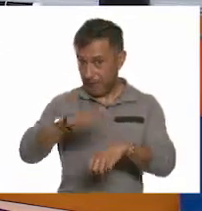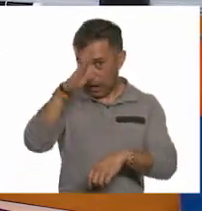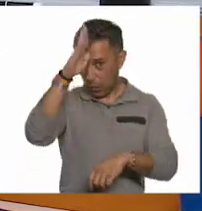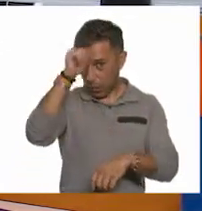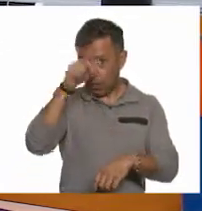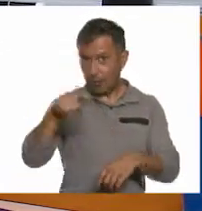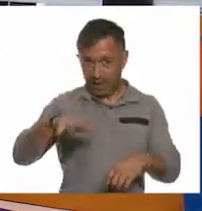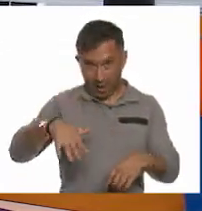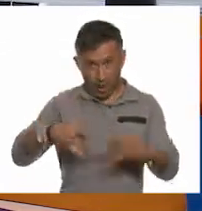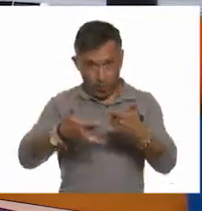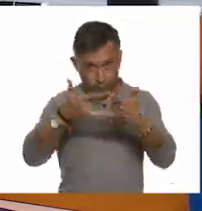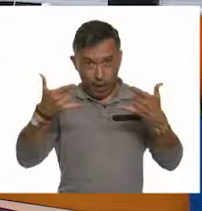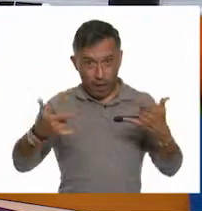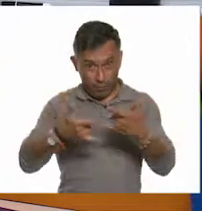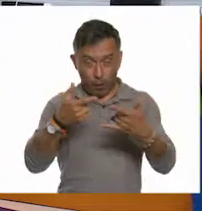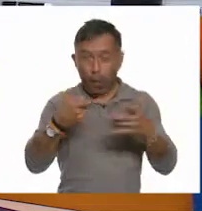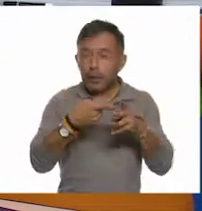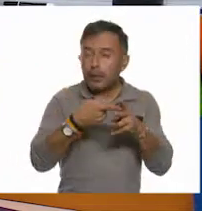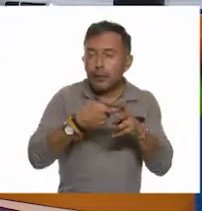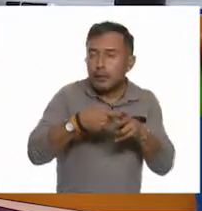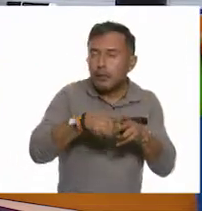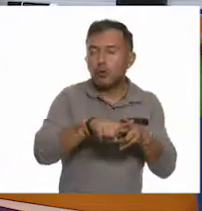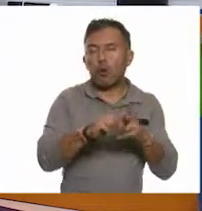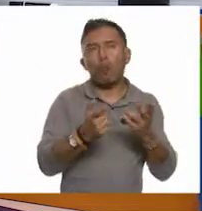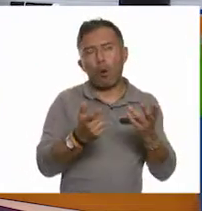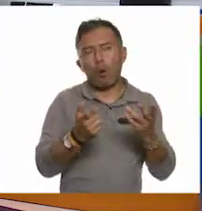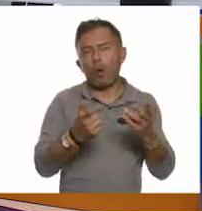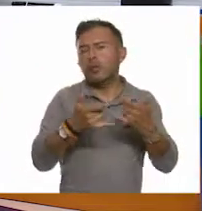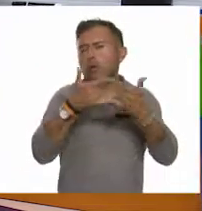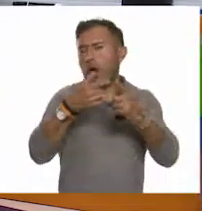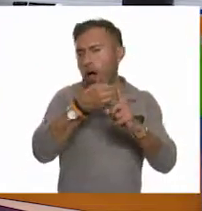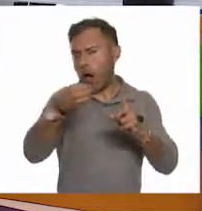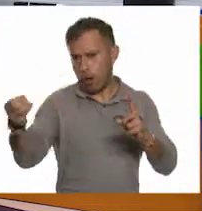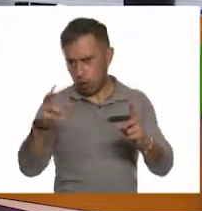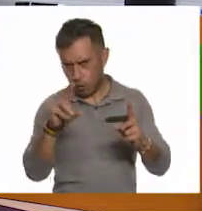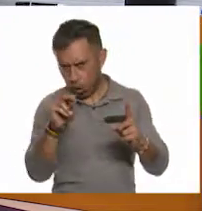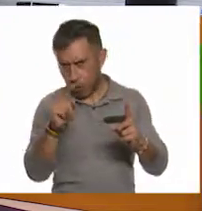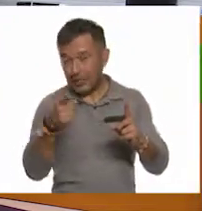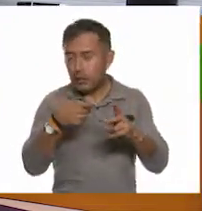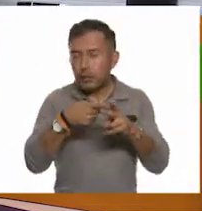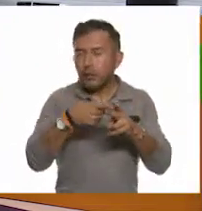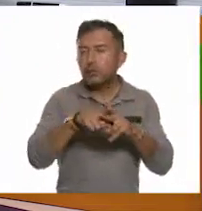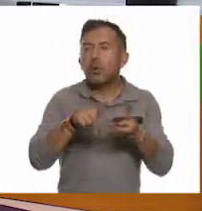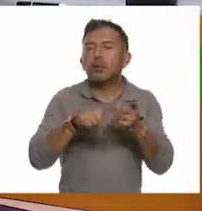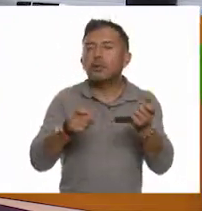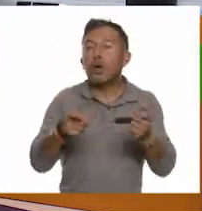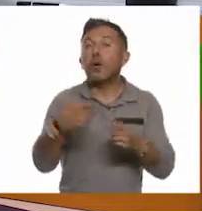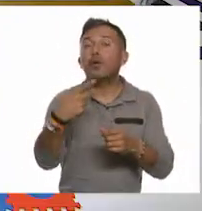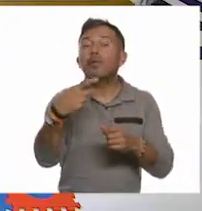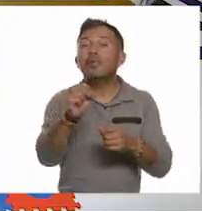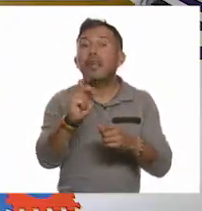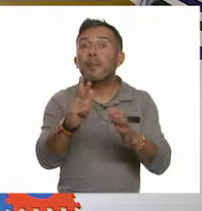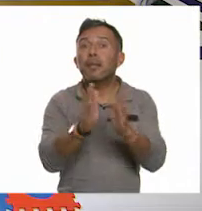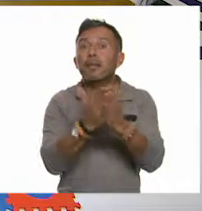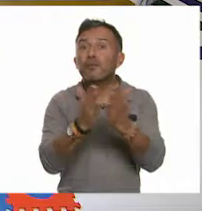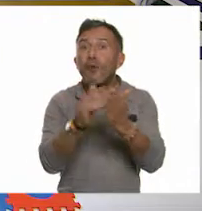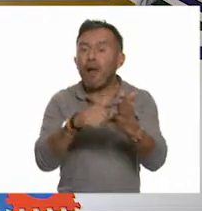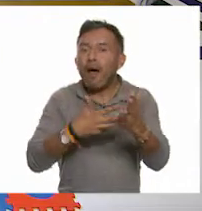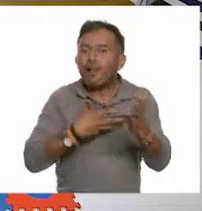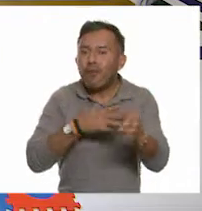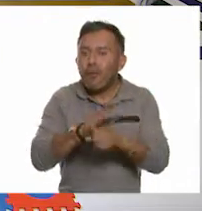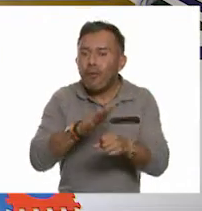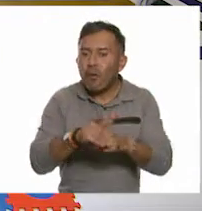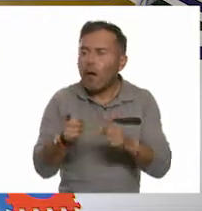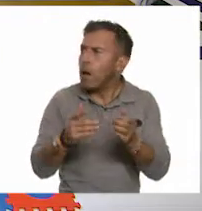este cuento, el inicio por lo menos, no toda la trama, pero el inicio lo encuentran en su libro de texto. ¡Ay, qué padre! ¿En qué